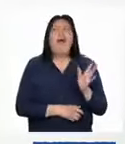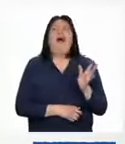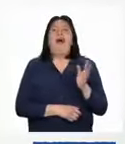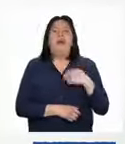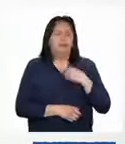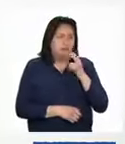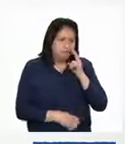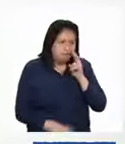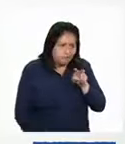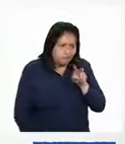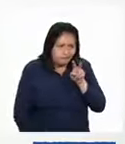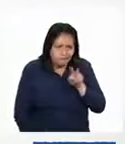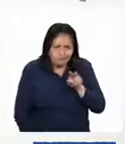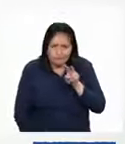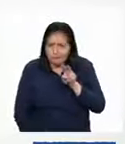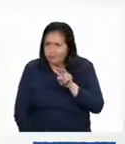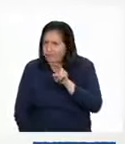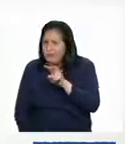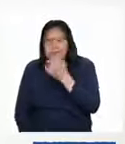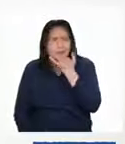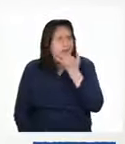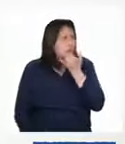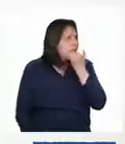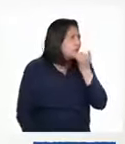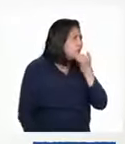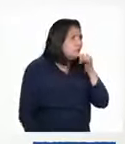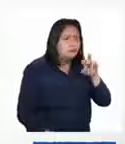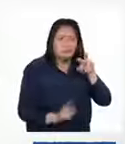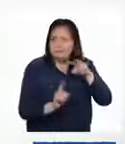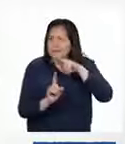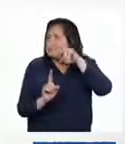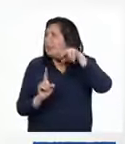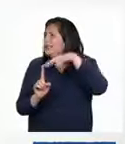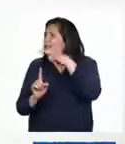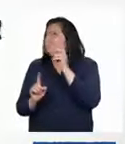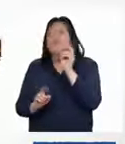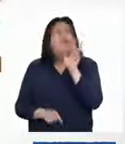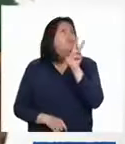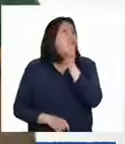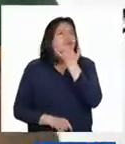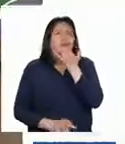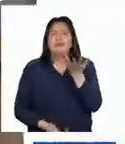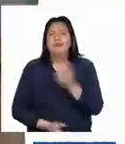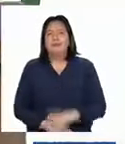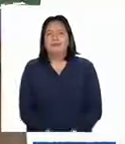Debemos ser observadores con todo lo que sucede en nuestro entorno.